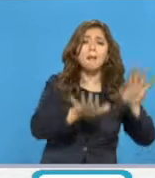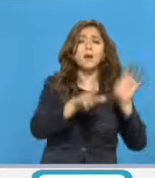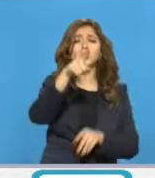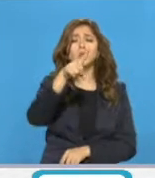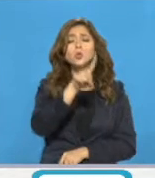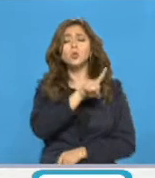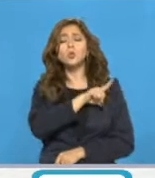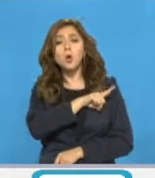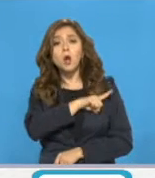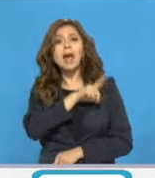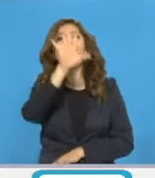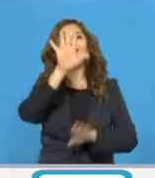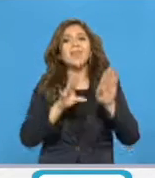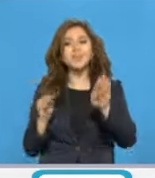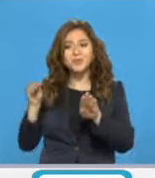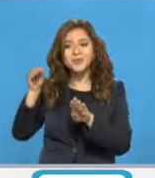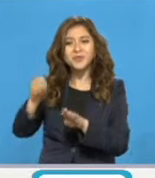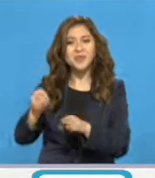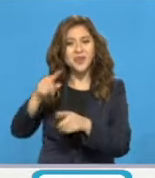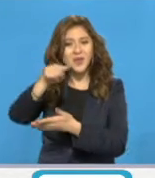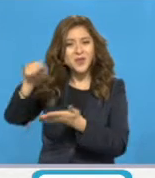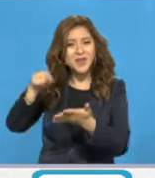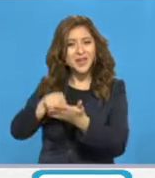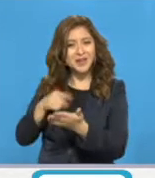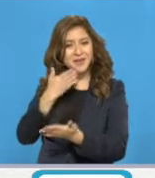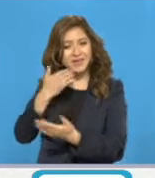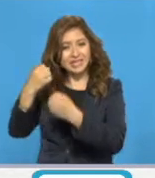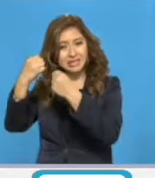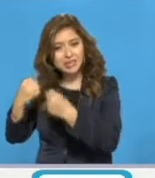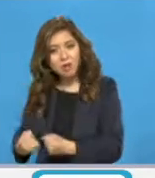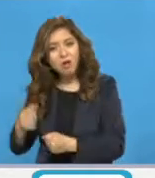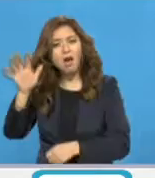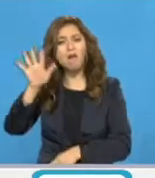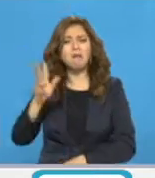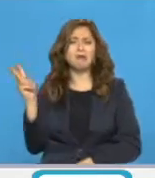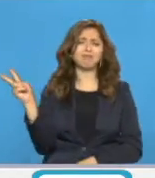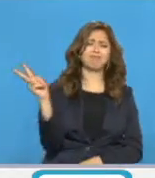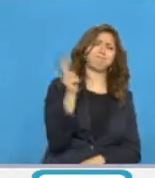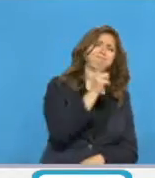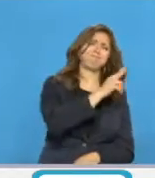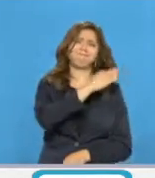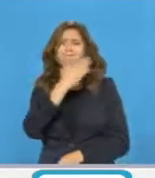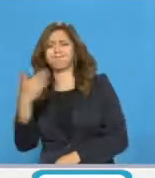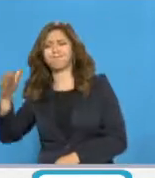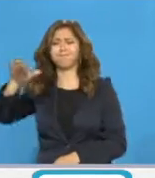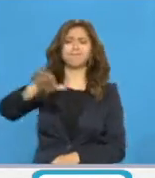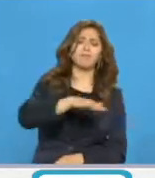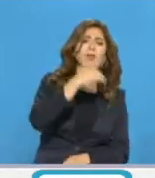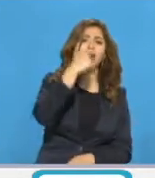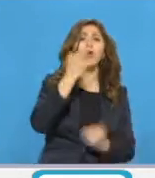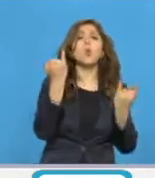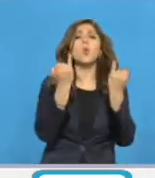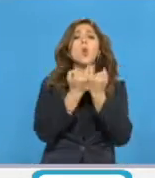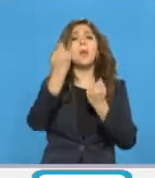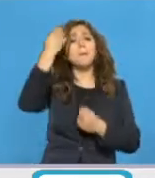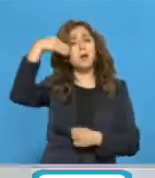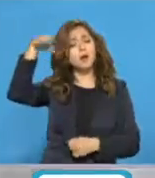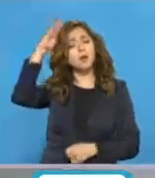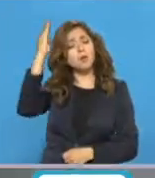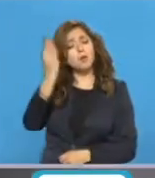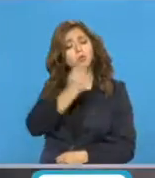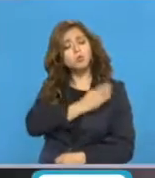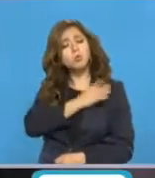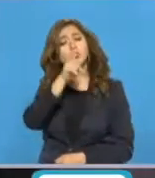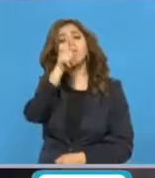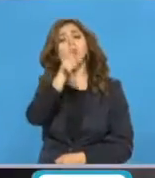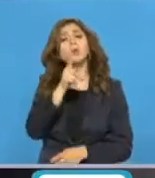puertos seguros, una tempestad de tanto en tanto, marineros solidarios, paciencia